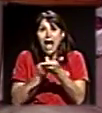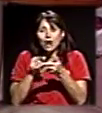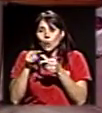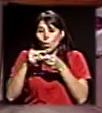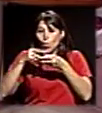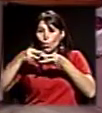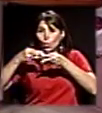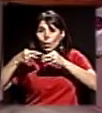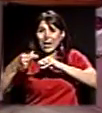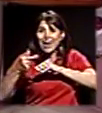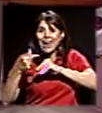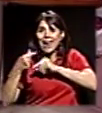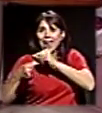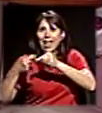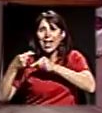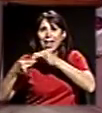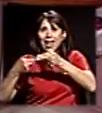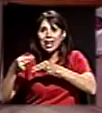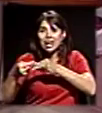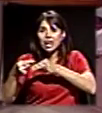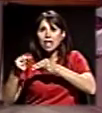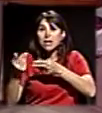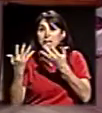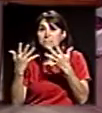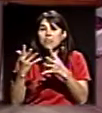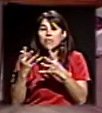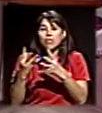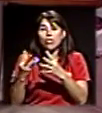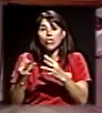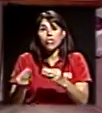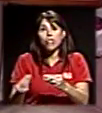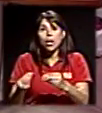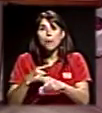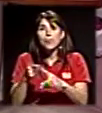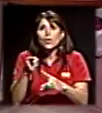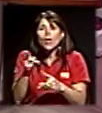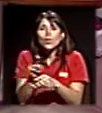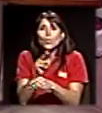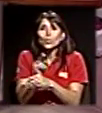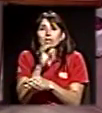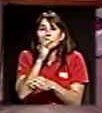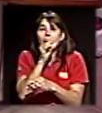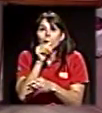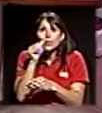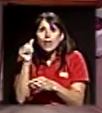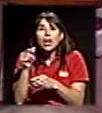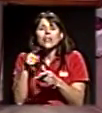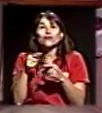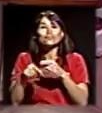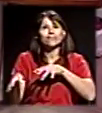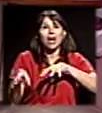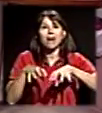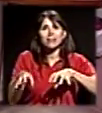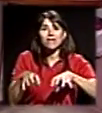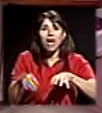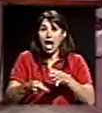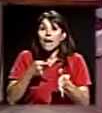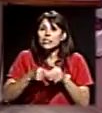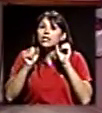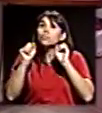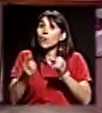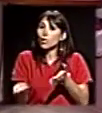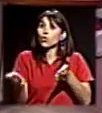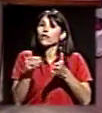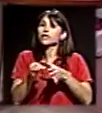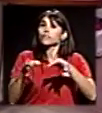ese momento lo activa y es muy difícil a veces sí se puede bajar a la persona eventualmente no pero muchas